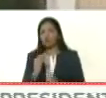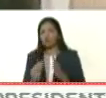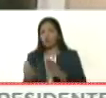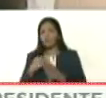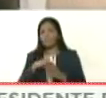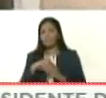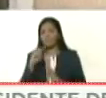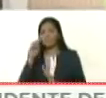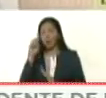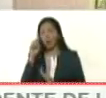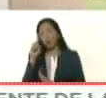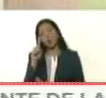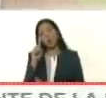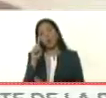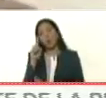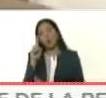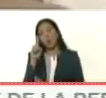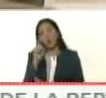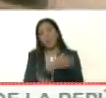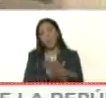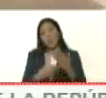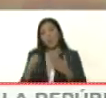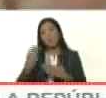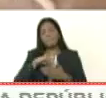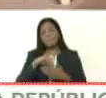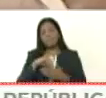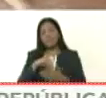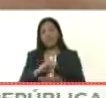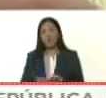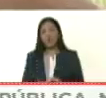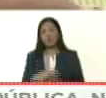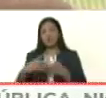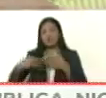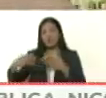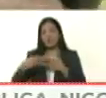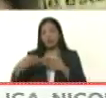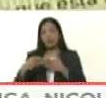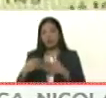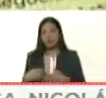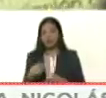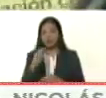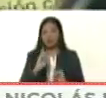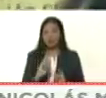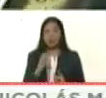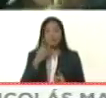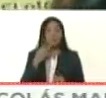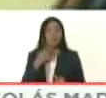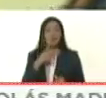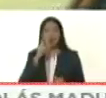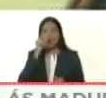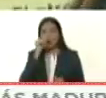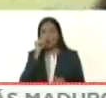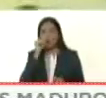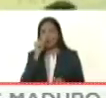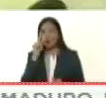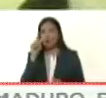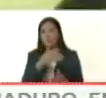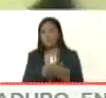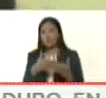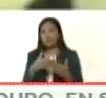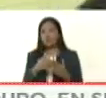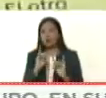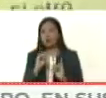un billón, es decir, un millardo de dólares. Según Planchar, son